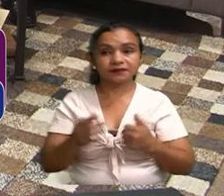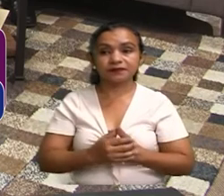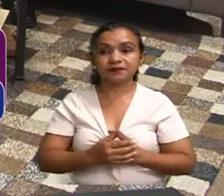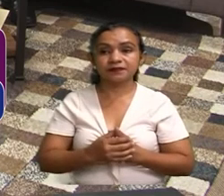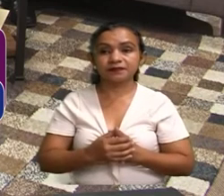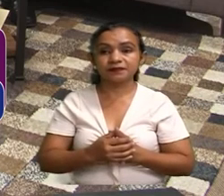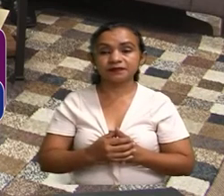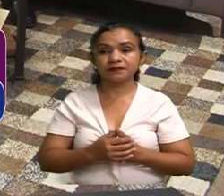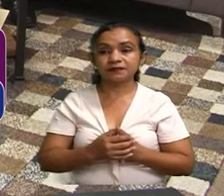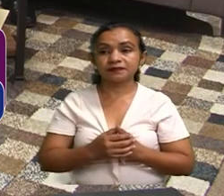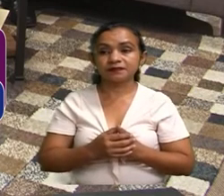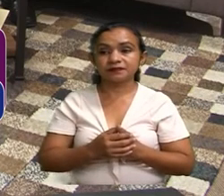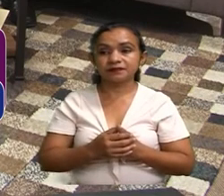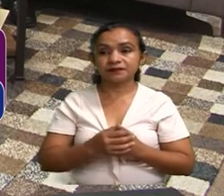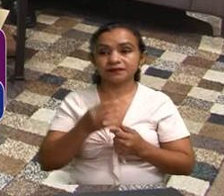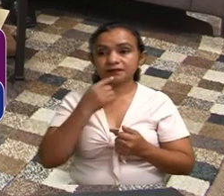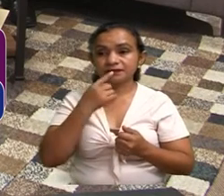los niveles